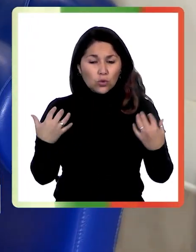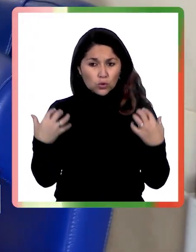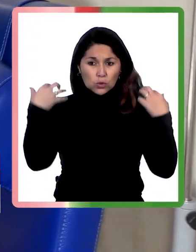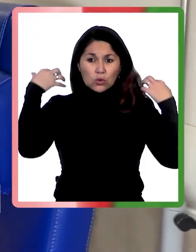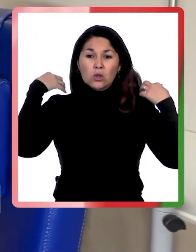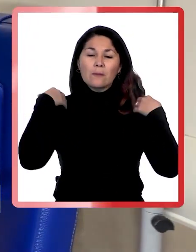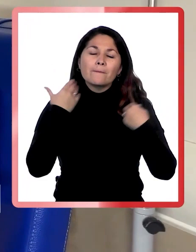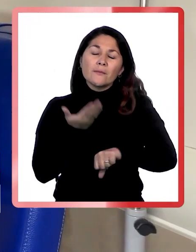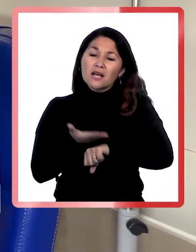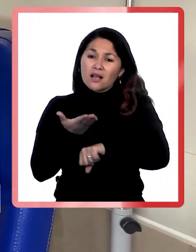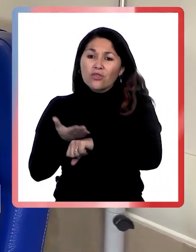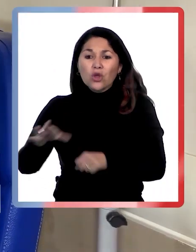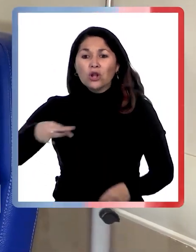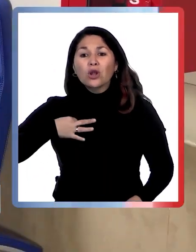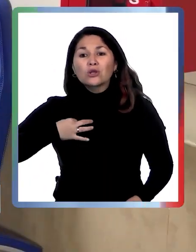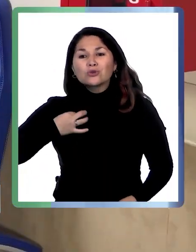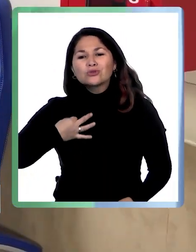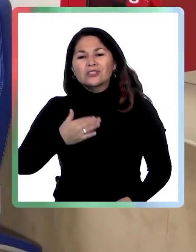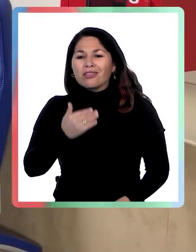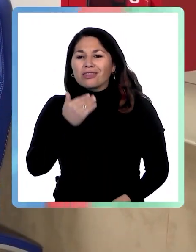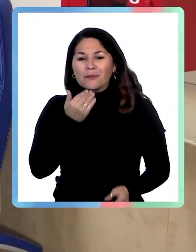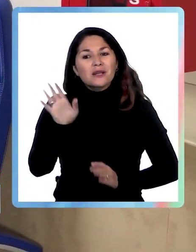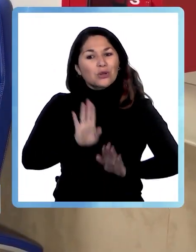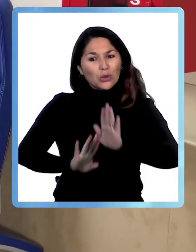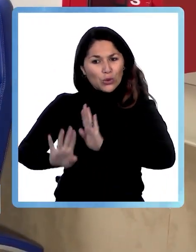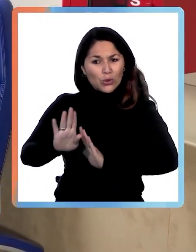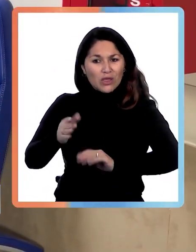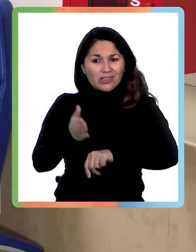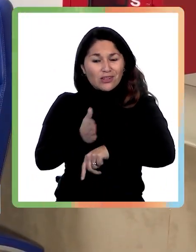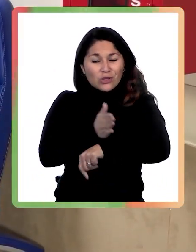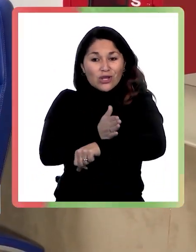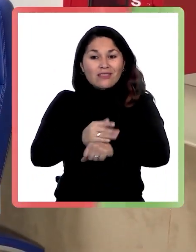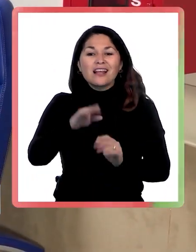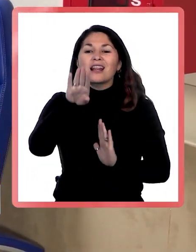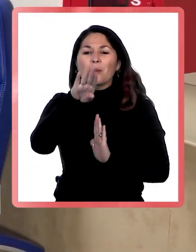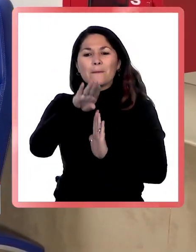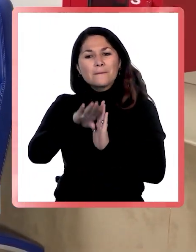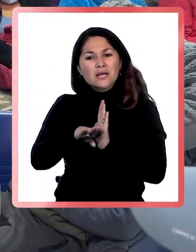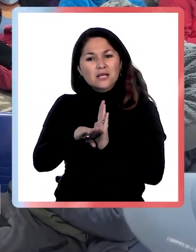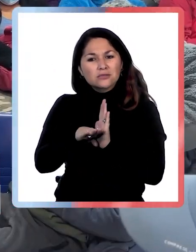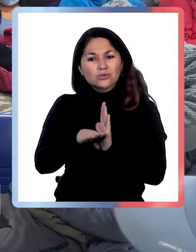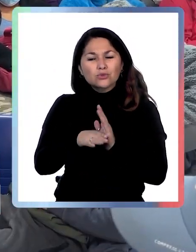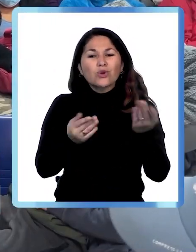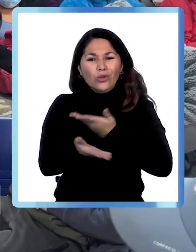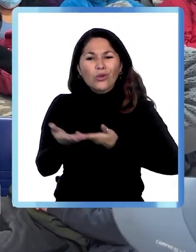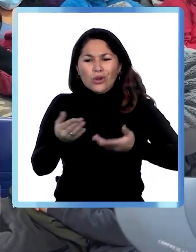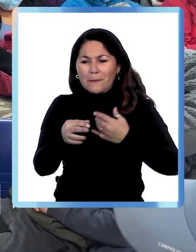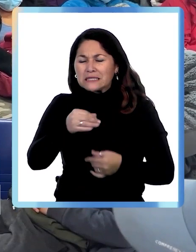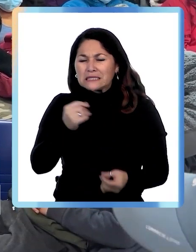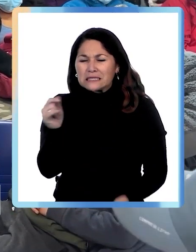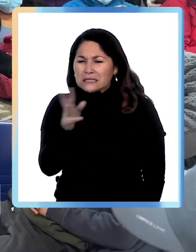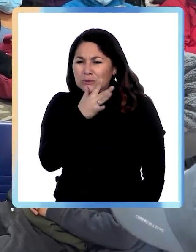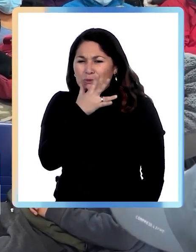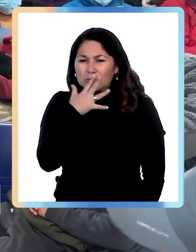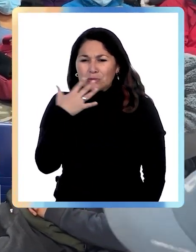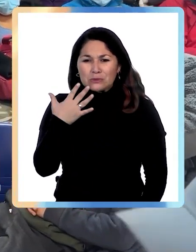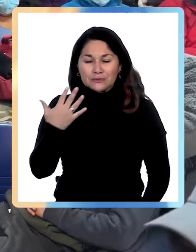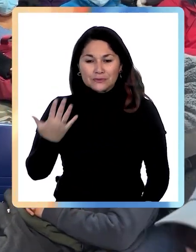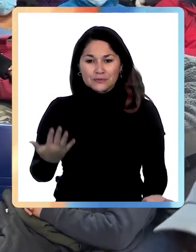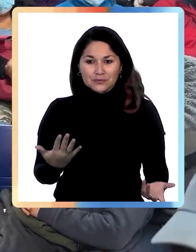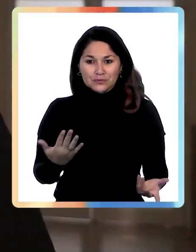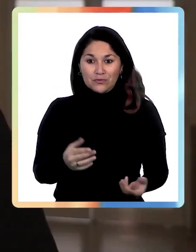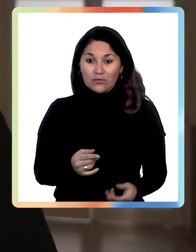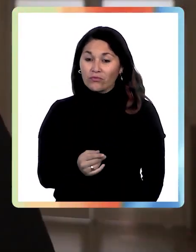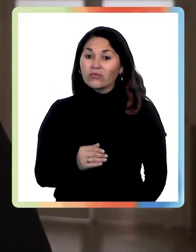Bueno también pidió a la ciudadanía adoptar medidas de prevención para disminuir los contagios por enfermedades respiratorias el